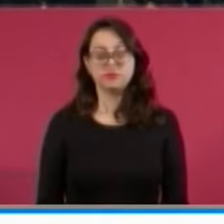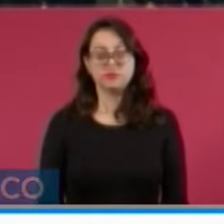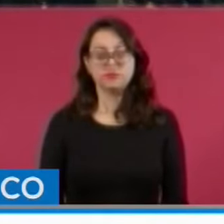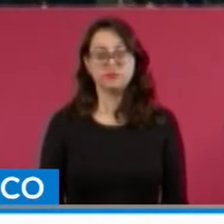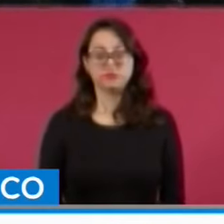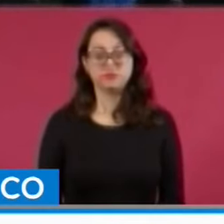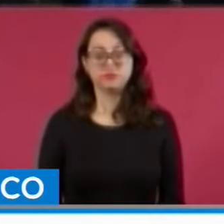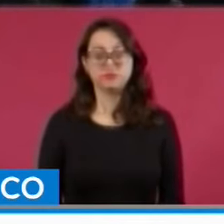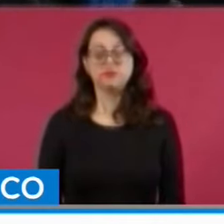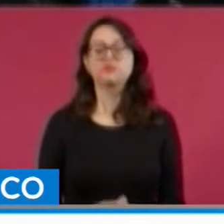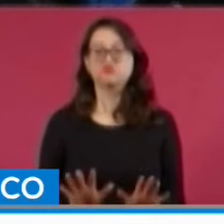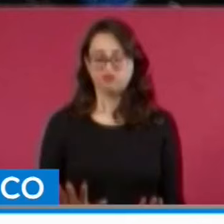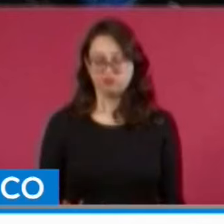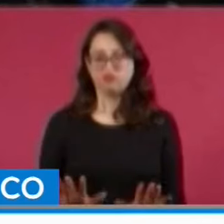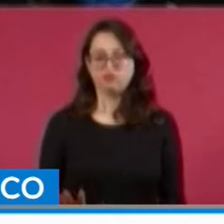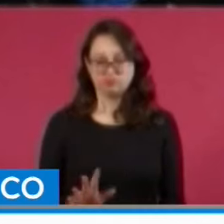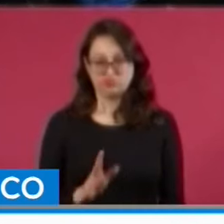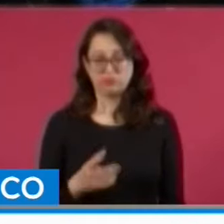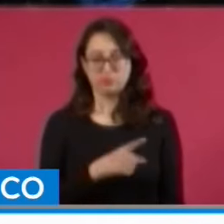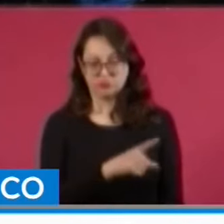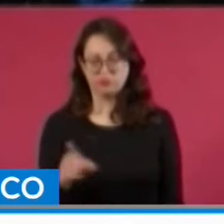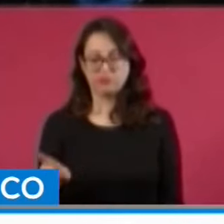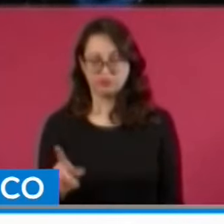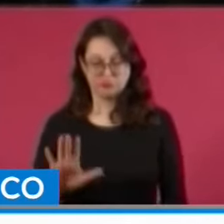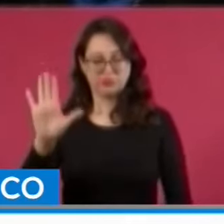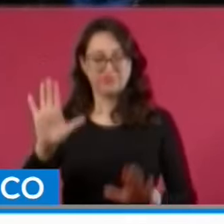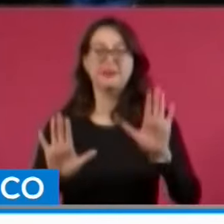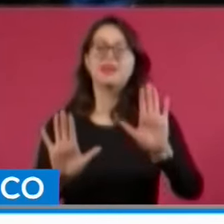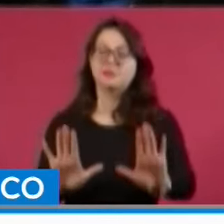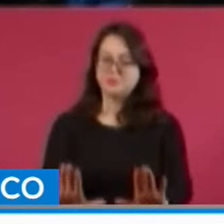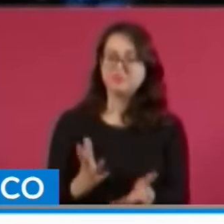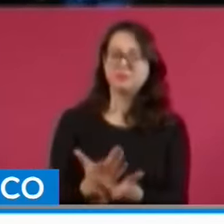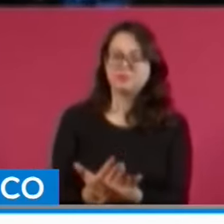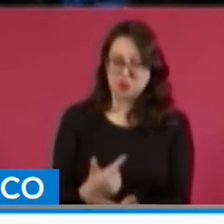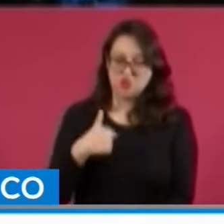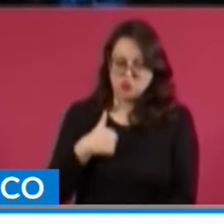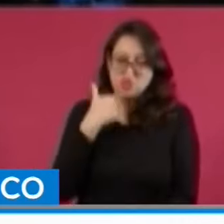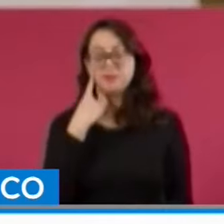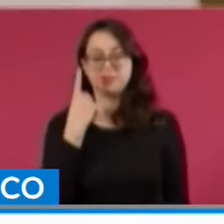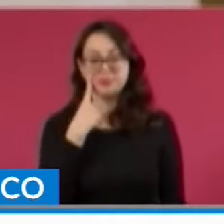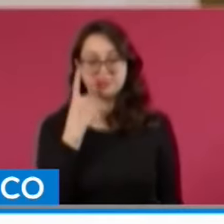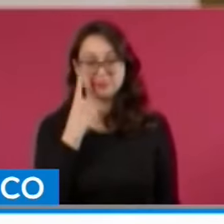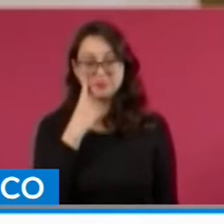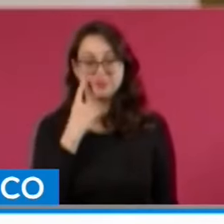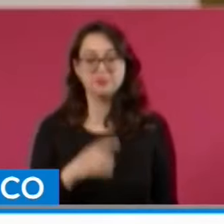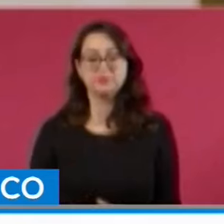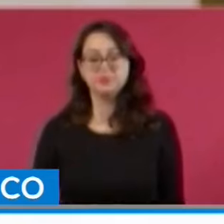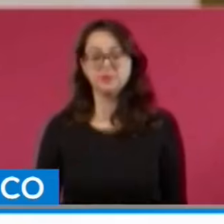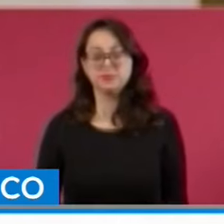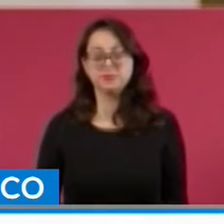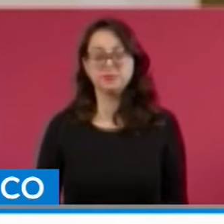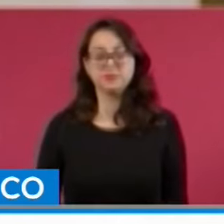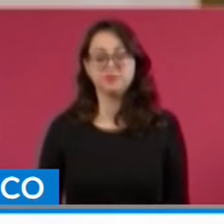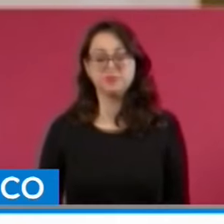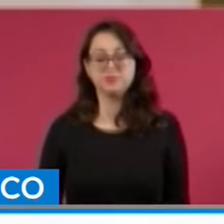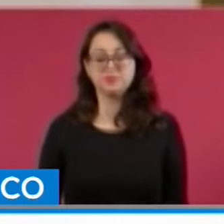respuestas, que le informe sobre esa supuesta investigación que señala esos nexos de sus aliados, de aliados de Andrés Manuel López Obrador,